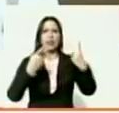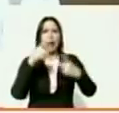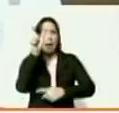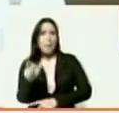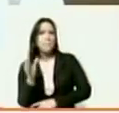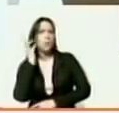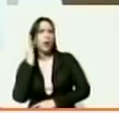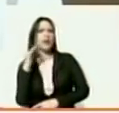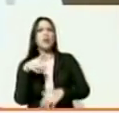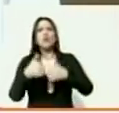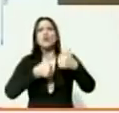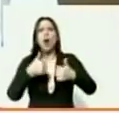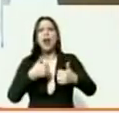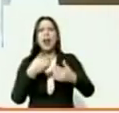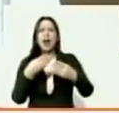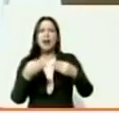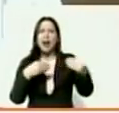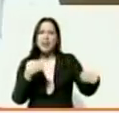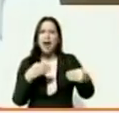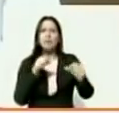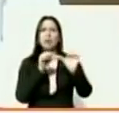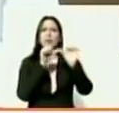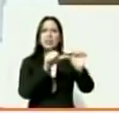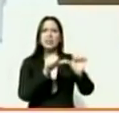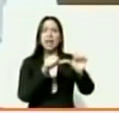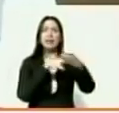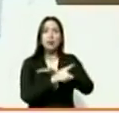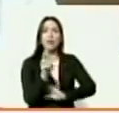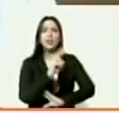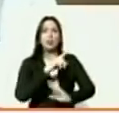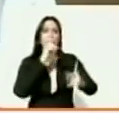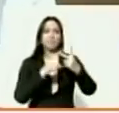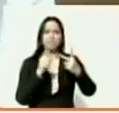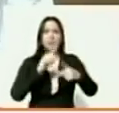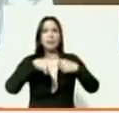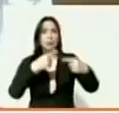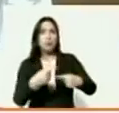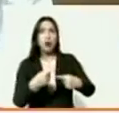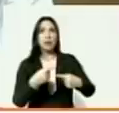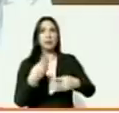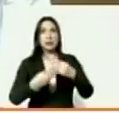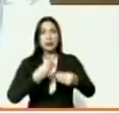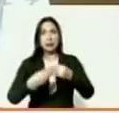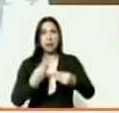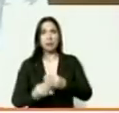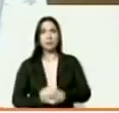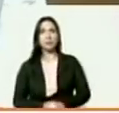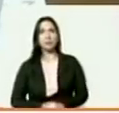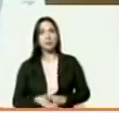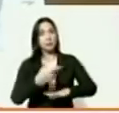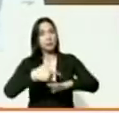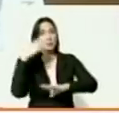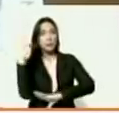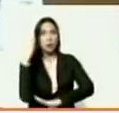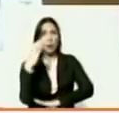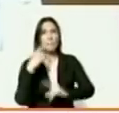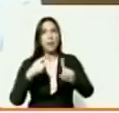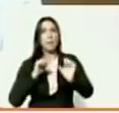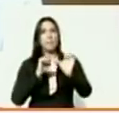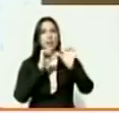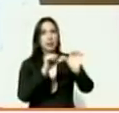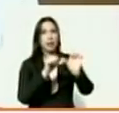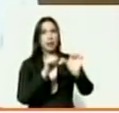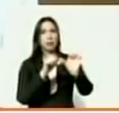qué calidad va a permanecer en su territorio? Y la otra pregunta es, luego de la oferta que le hiciera al gobierno colombiano para mantener un